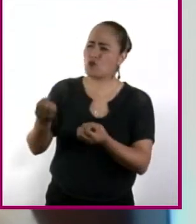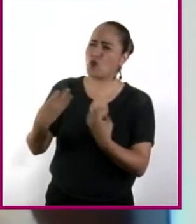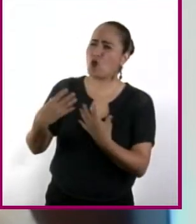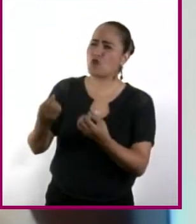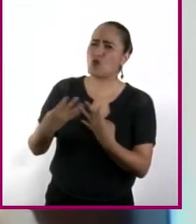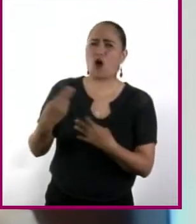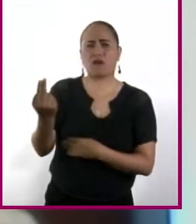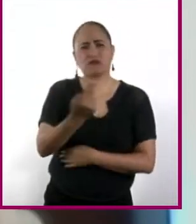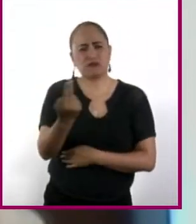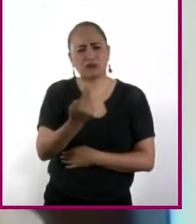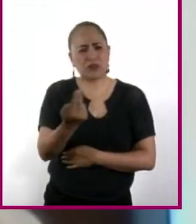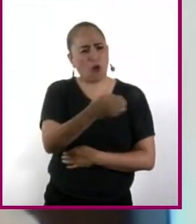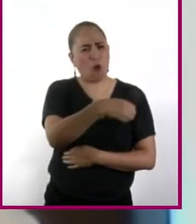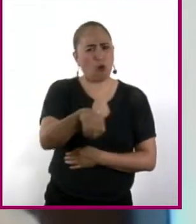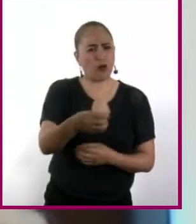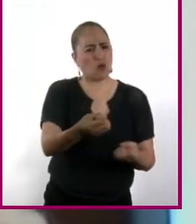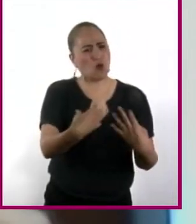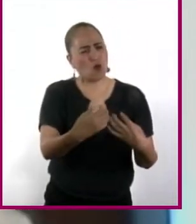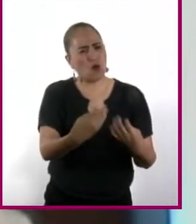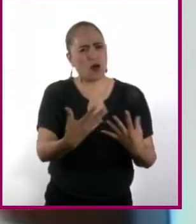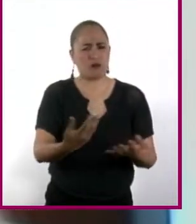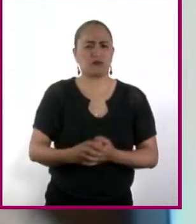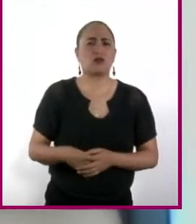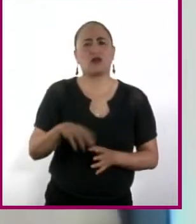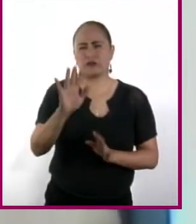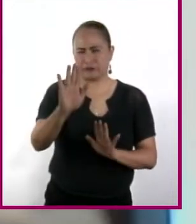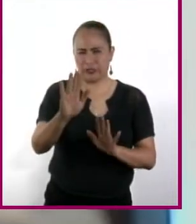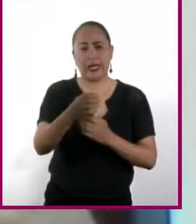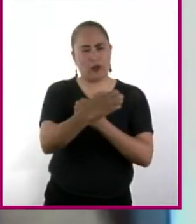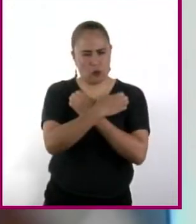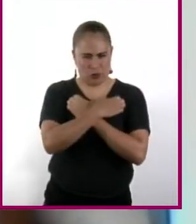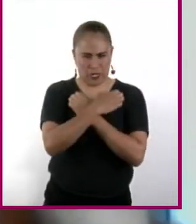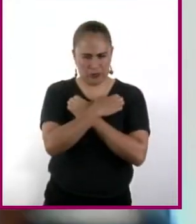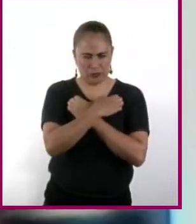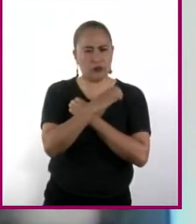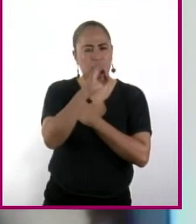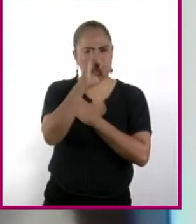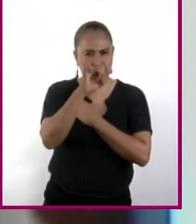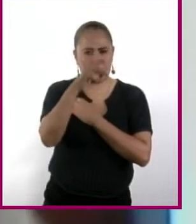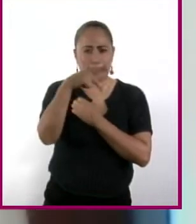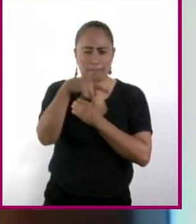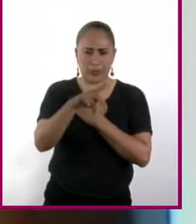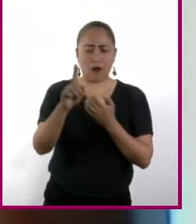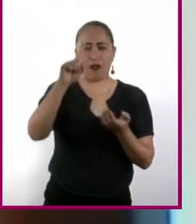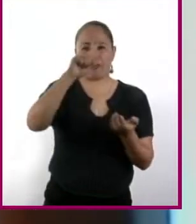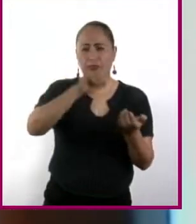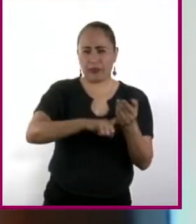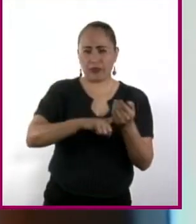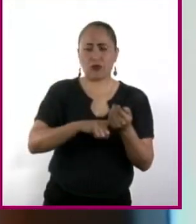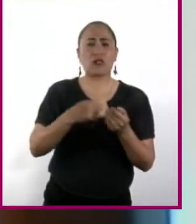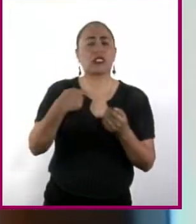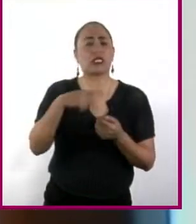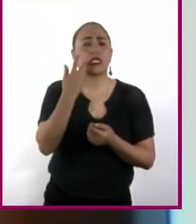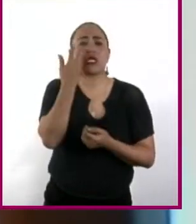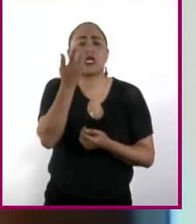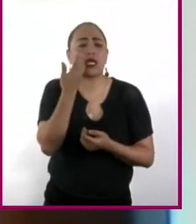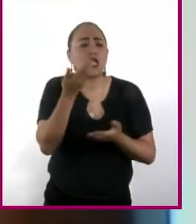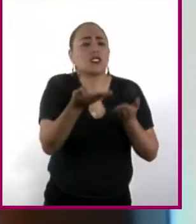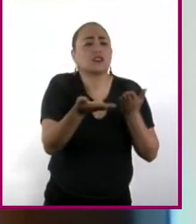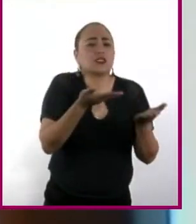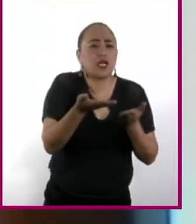¿No? Es educación, pero ojo, adentro es todo un modelo de servicialidad y